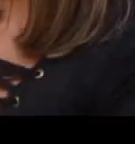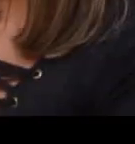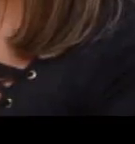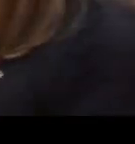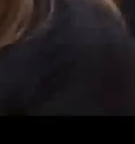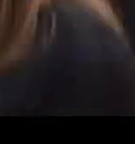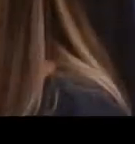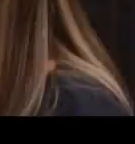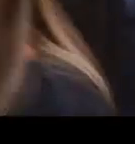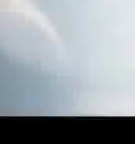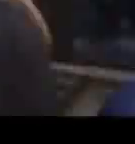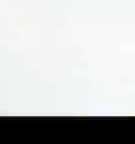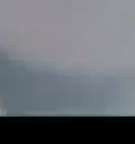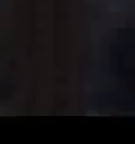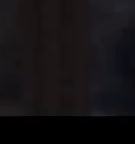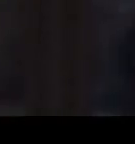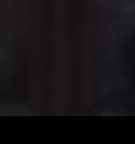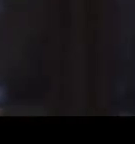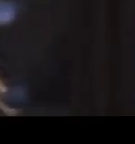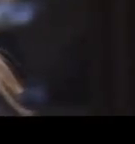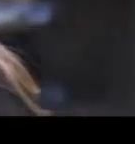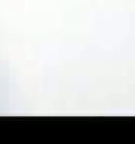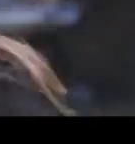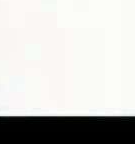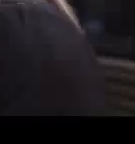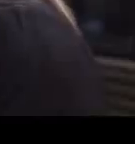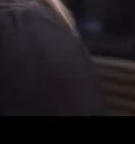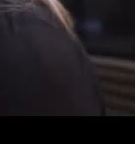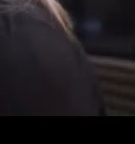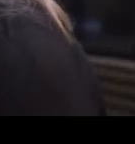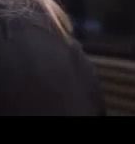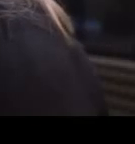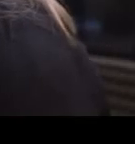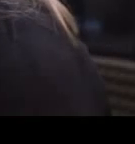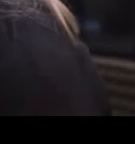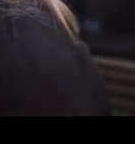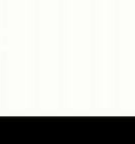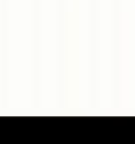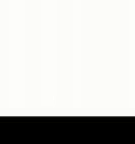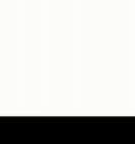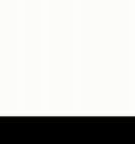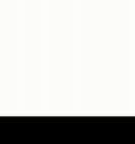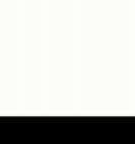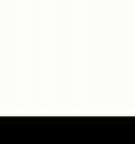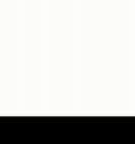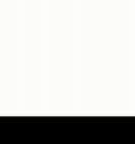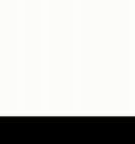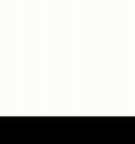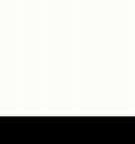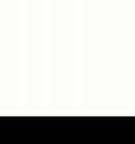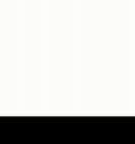De lunes a viernes de 4 a 5. Por Pública FM. ¿Y tú, te atreves a ser un sinvergüenza?